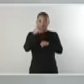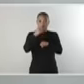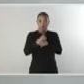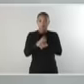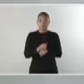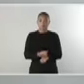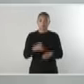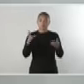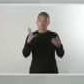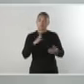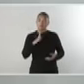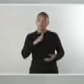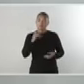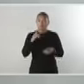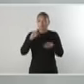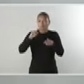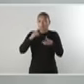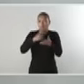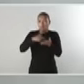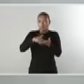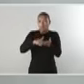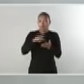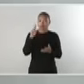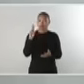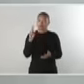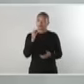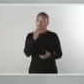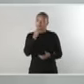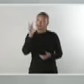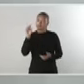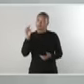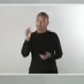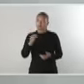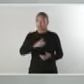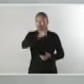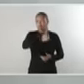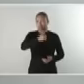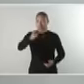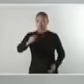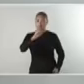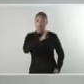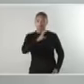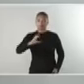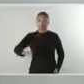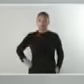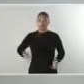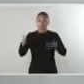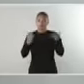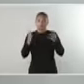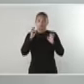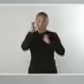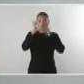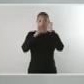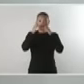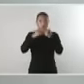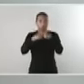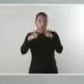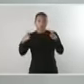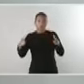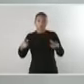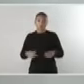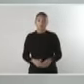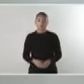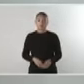habrá un turno de dos minutos treinta segundos para que cada candidato haga una exposición general